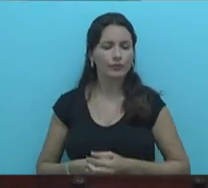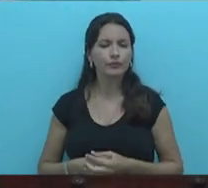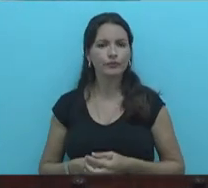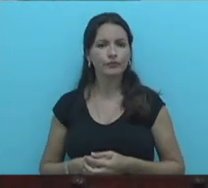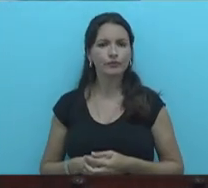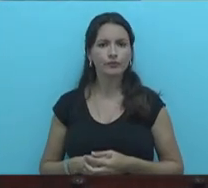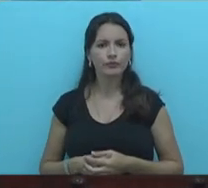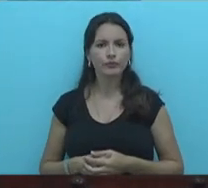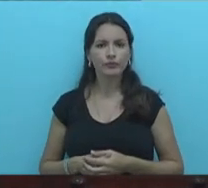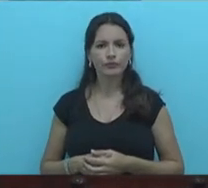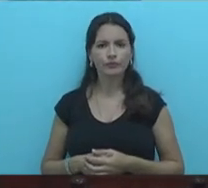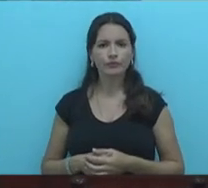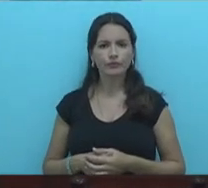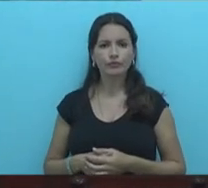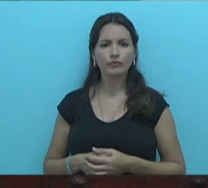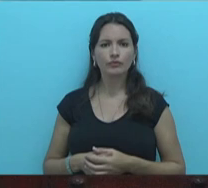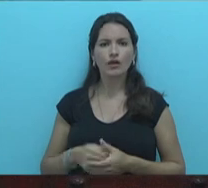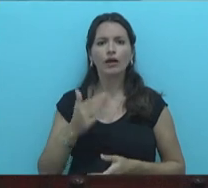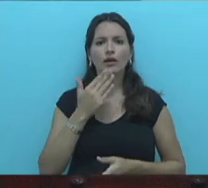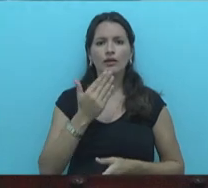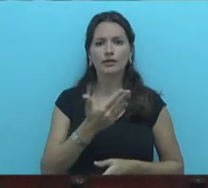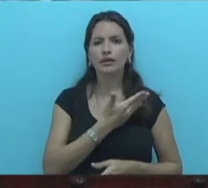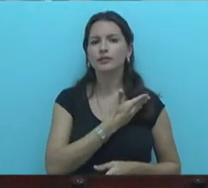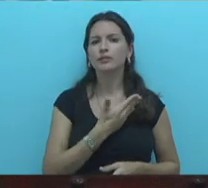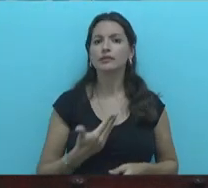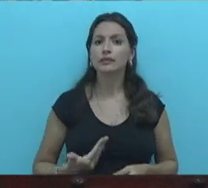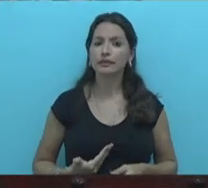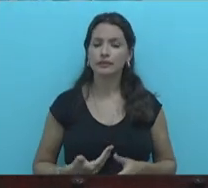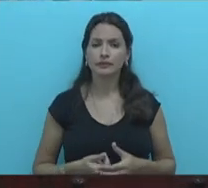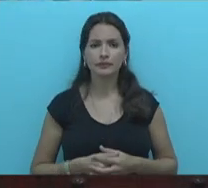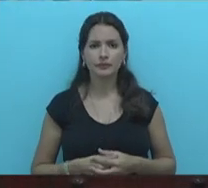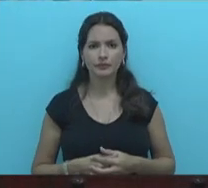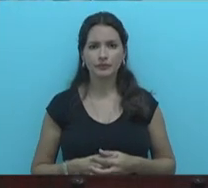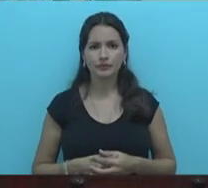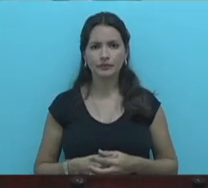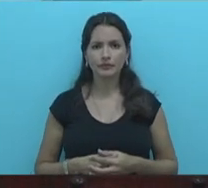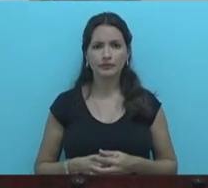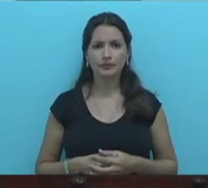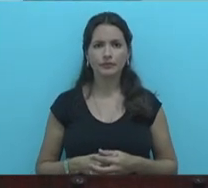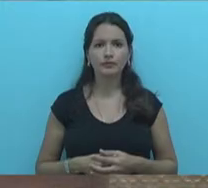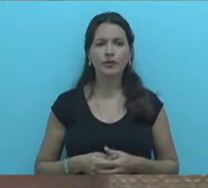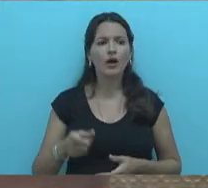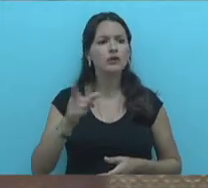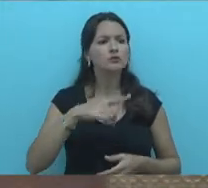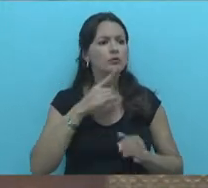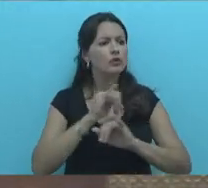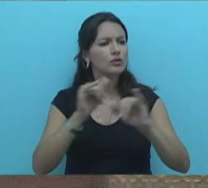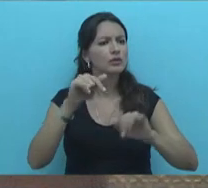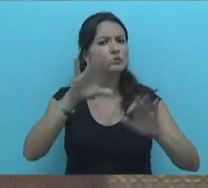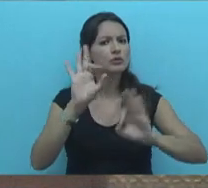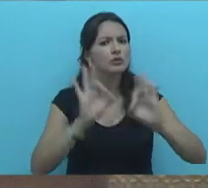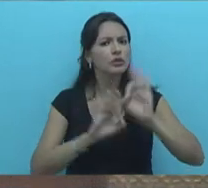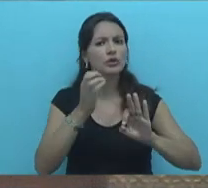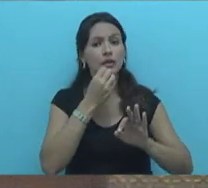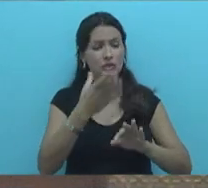presidente. Haciéndonos eco de lo que han trabajado otras diputadas y otros diputados, le planteamos a la Cámara este proyecto de